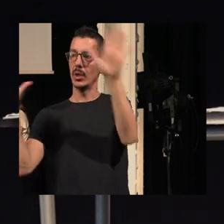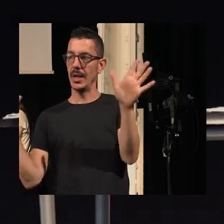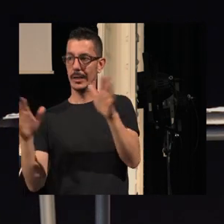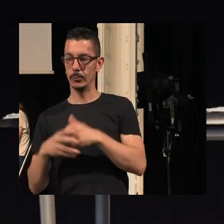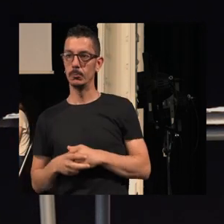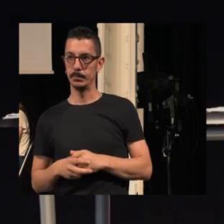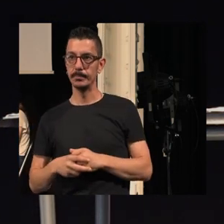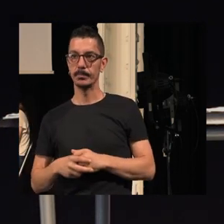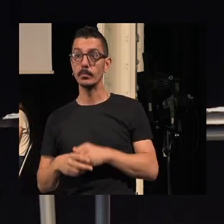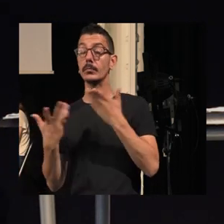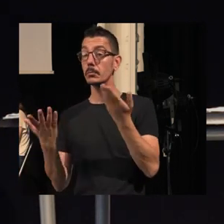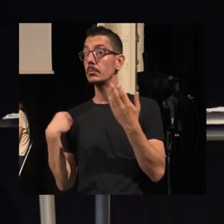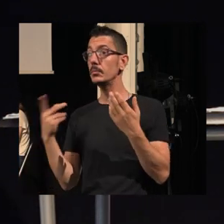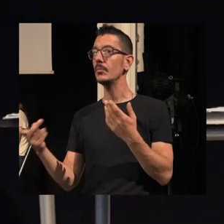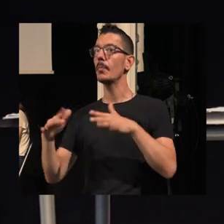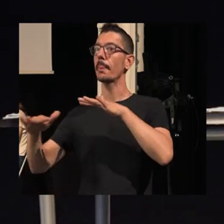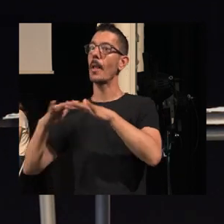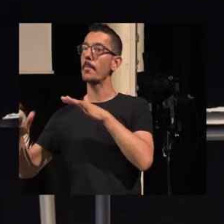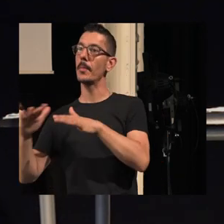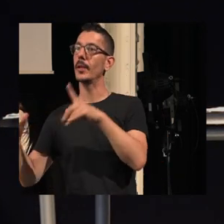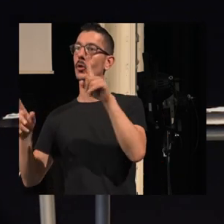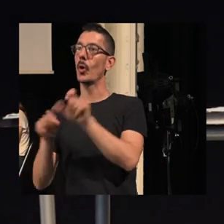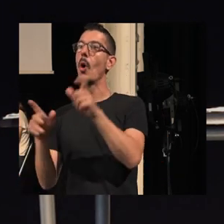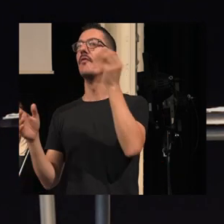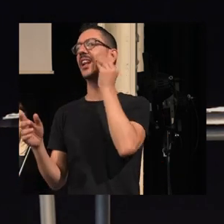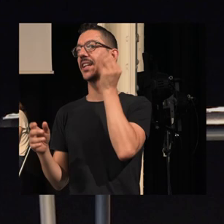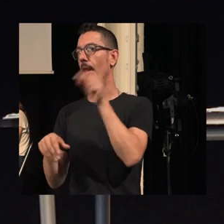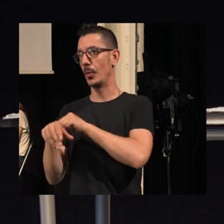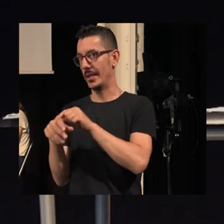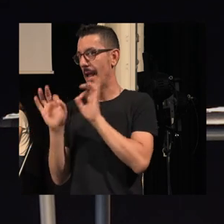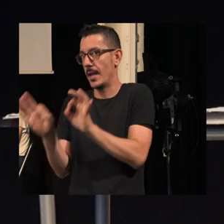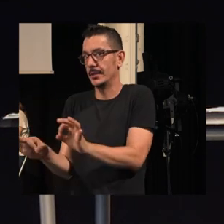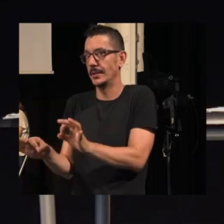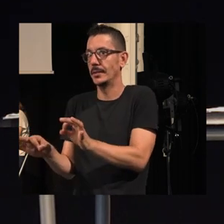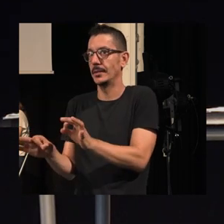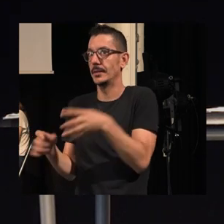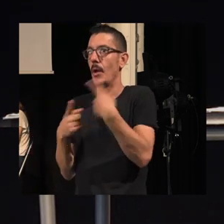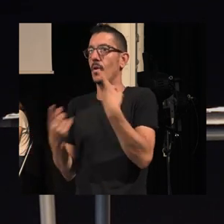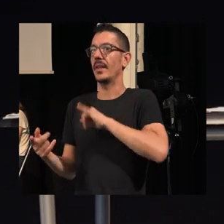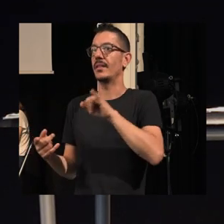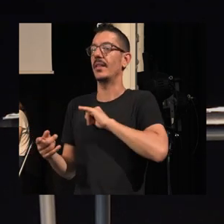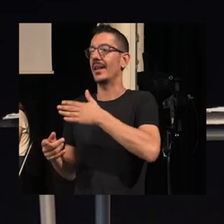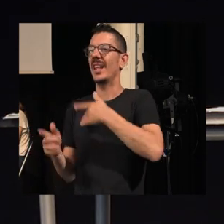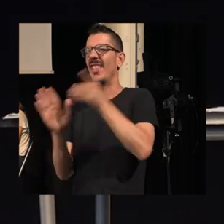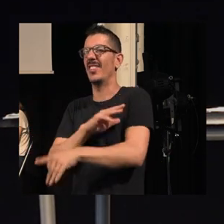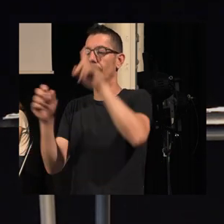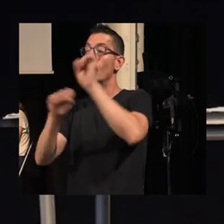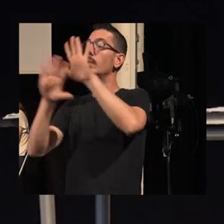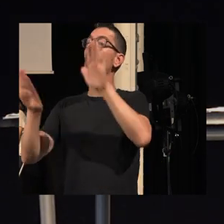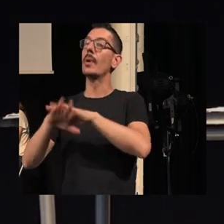¿no? Y es un movimiento, yo creo que es una falsedad política. ¿Qué ha sido una falsedad política?